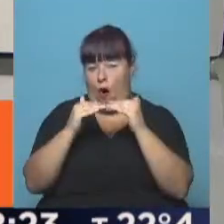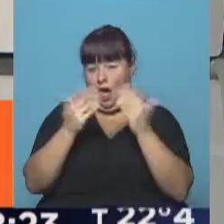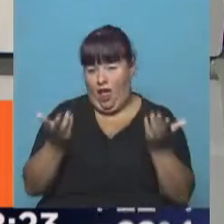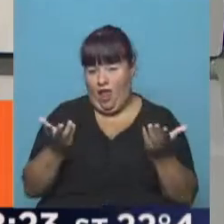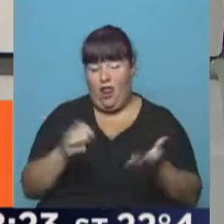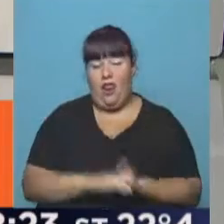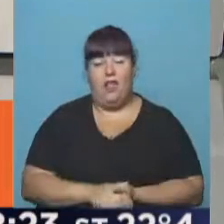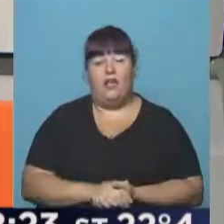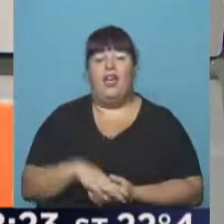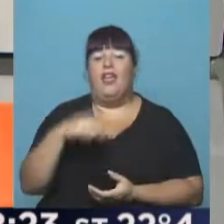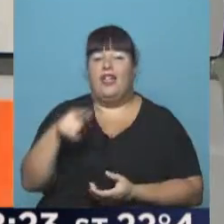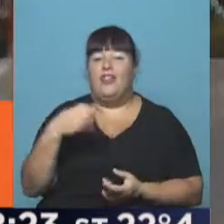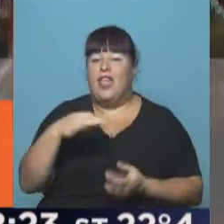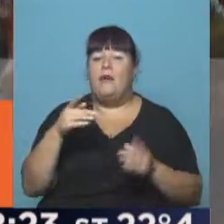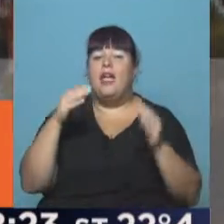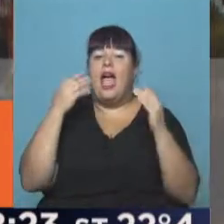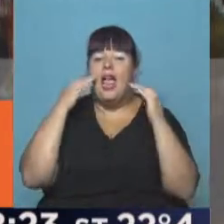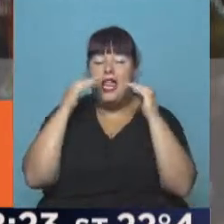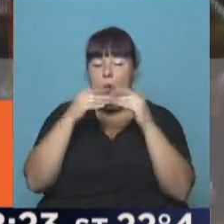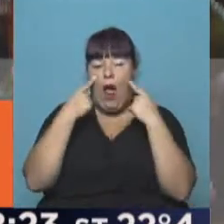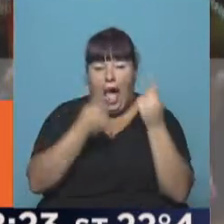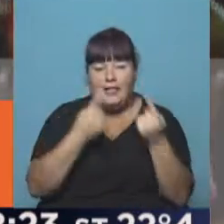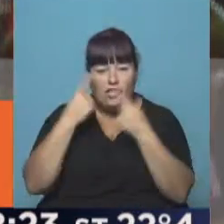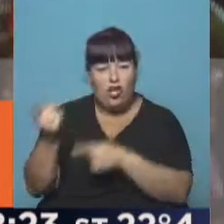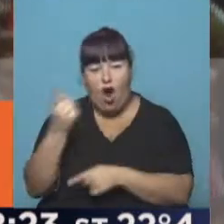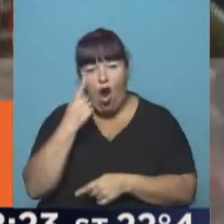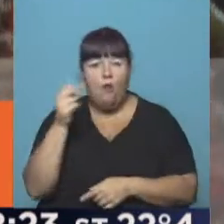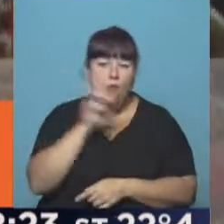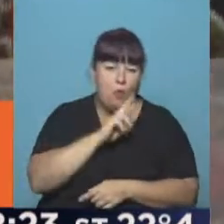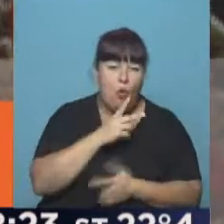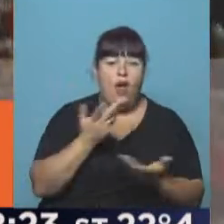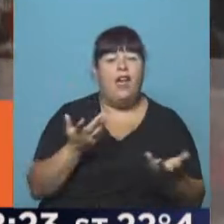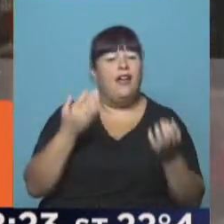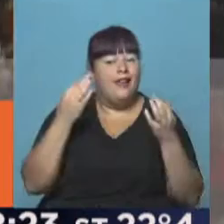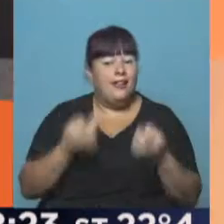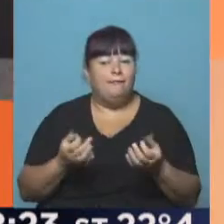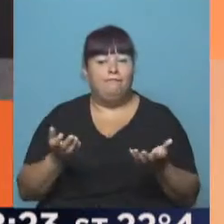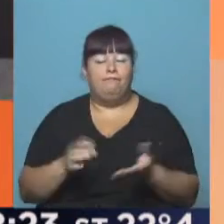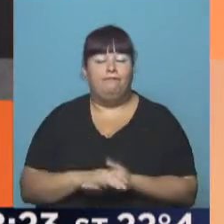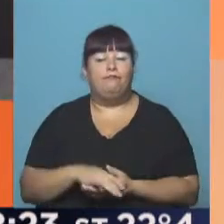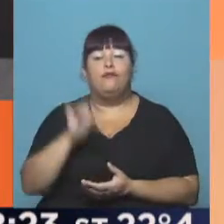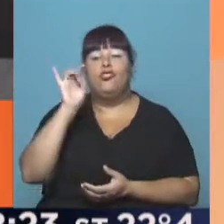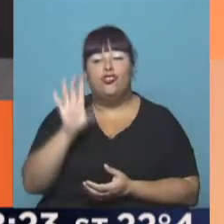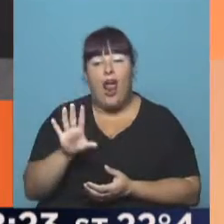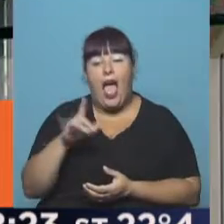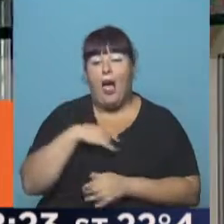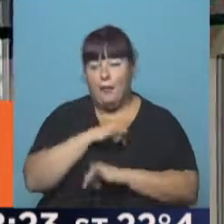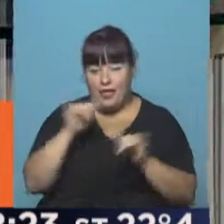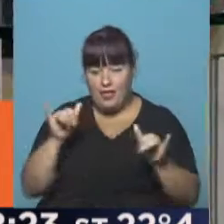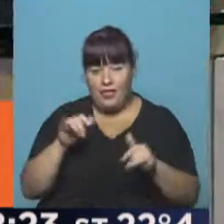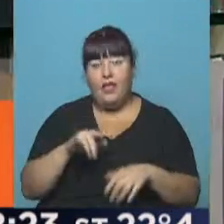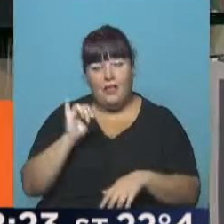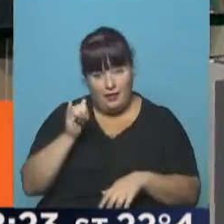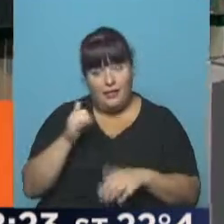iguales, merecen igualdad de trato unos y otras, y en fin, solamente decir que